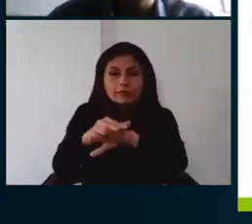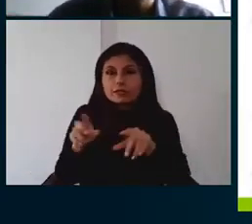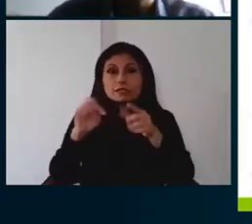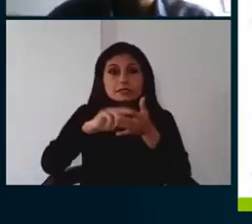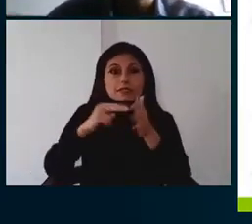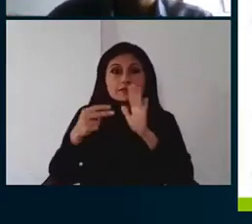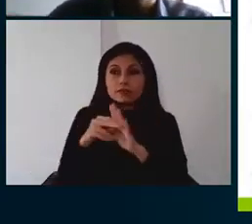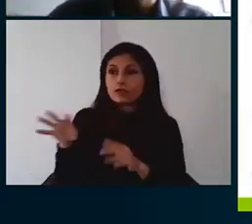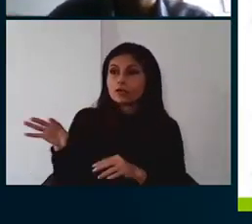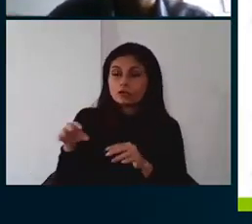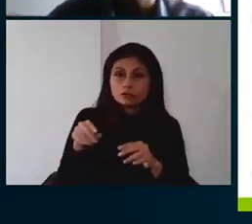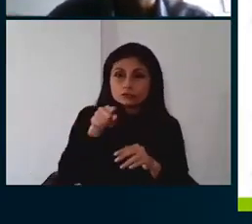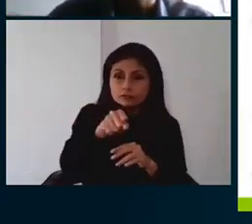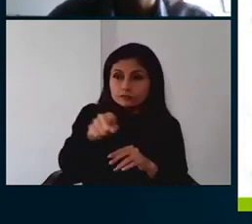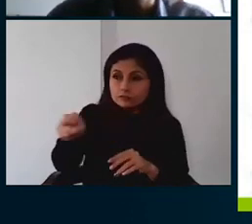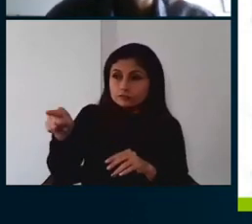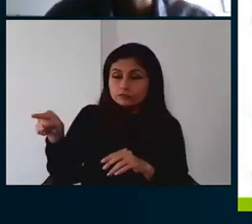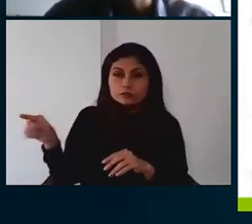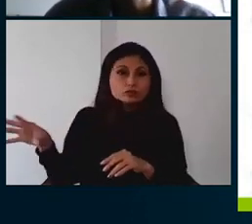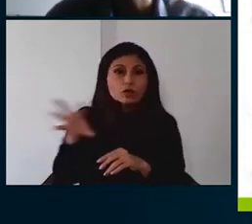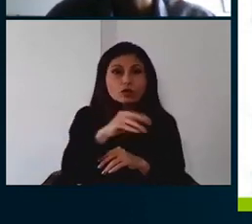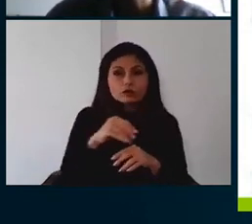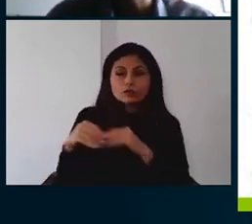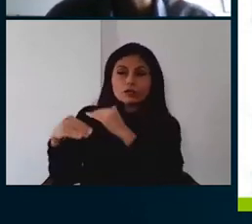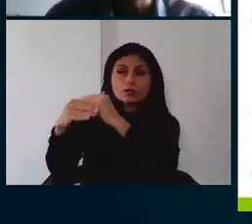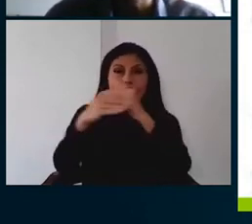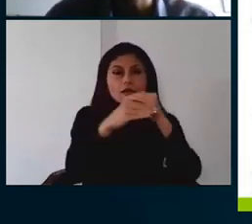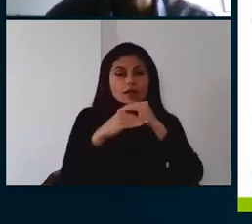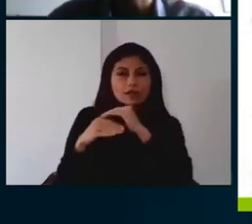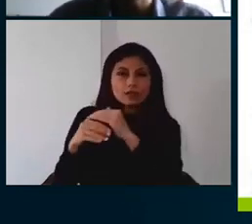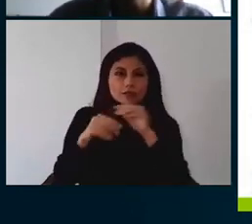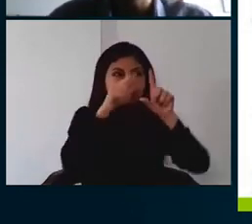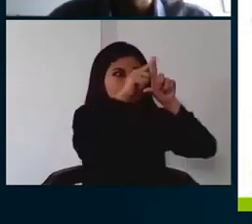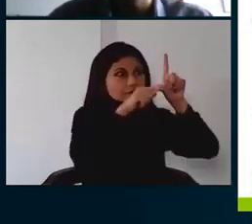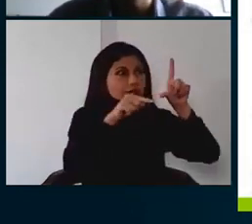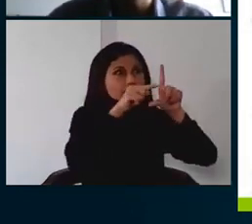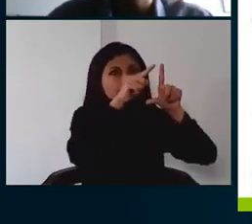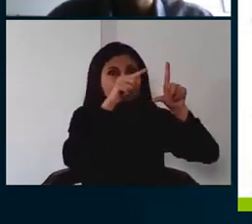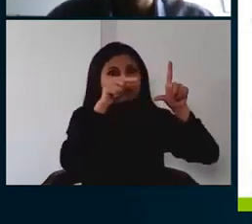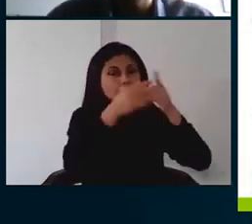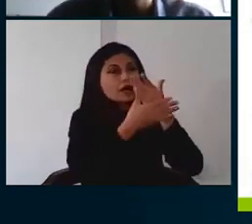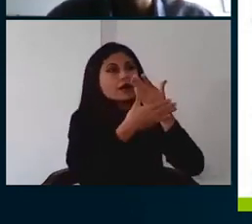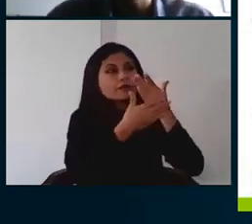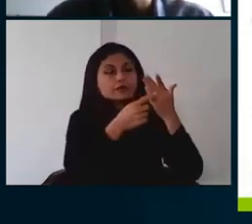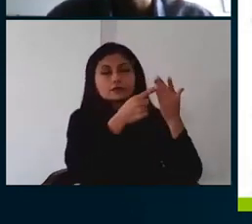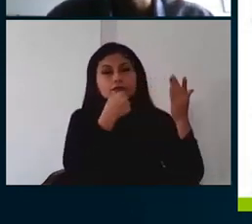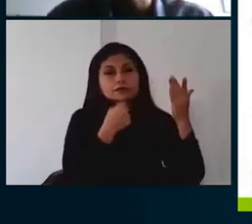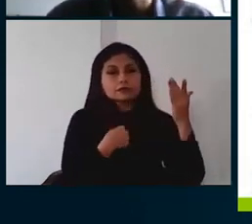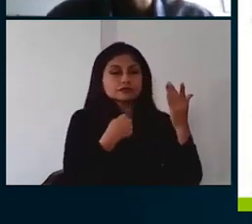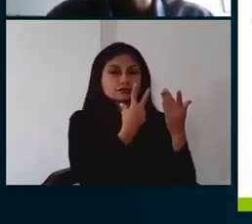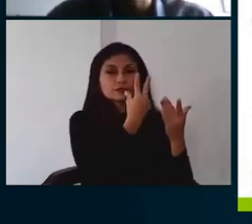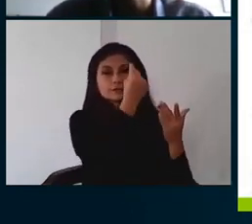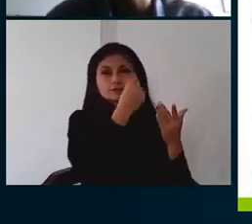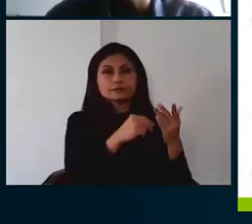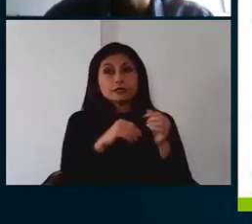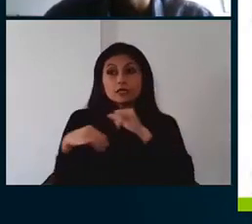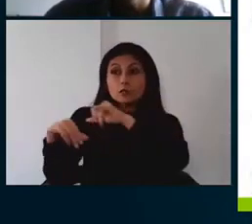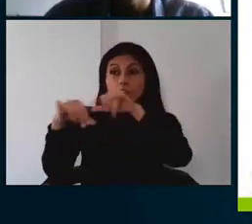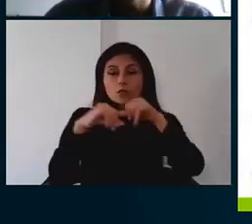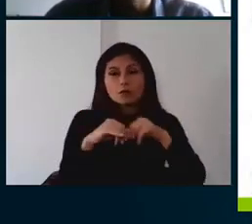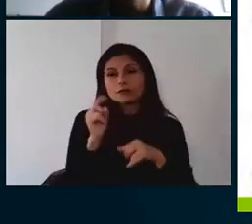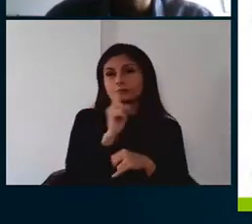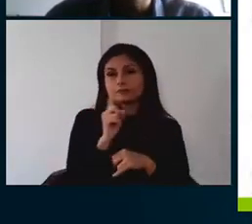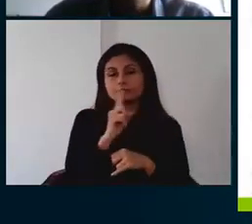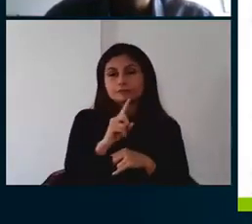dicho. Pero al igual que en la vida real, el modelo numérico predice que no es así, que hay algunos problemas de diseño o hay algunos